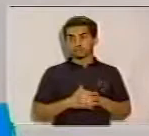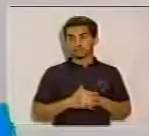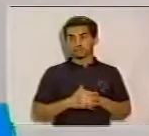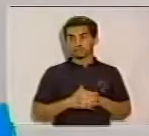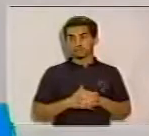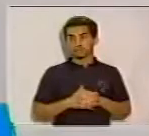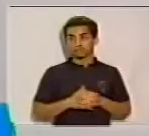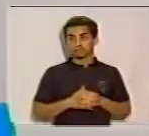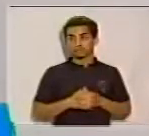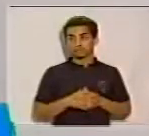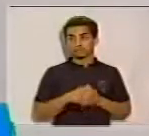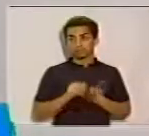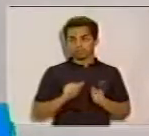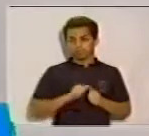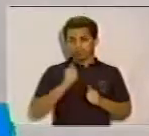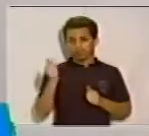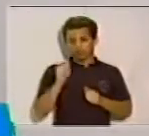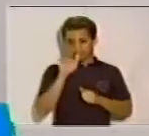Siguiente paso.